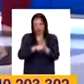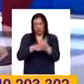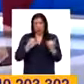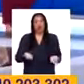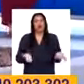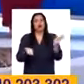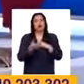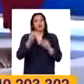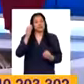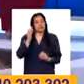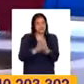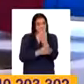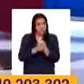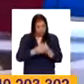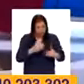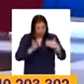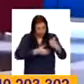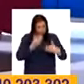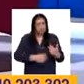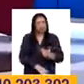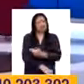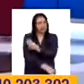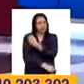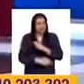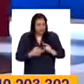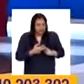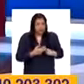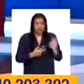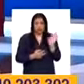en septiembre, tras un proceso de vacunación que arrancó en